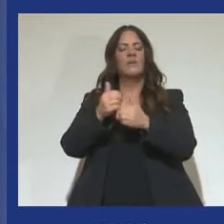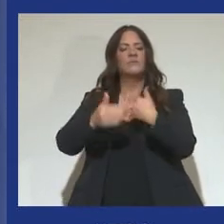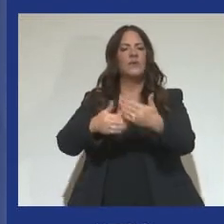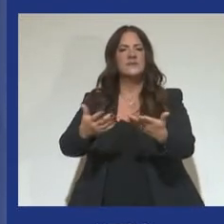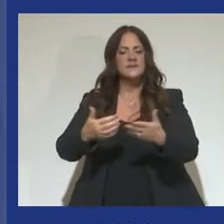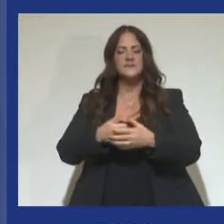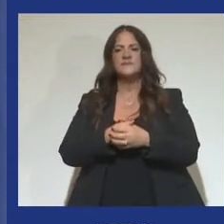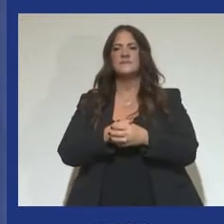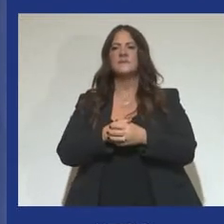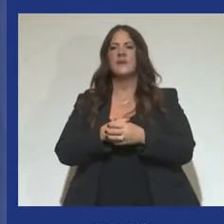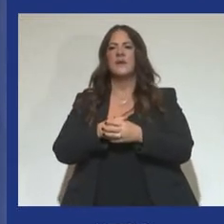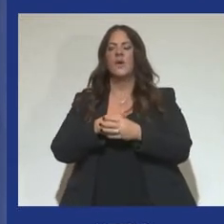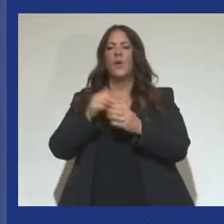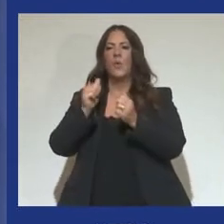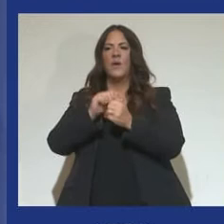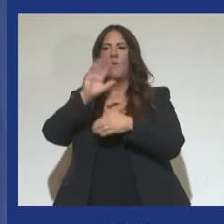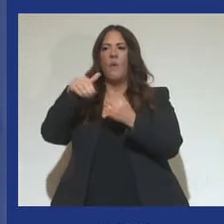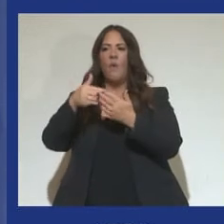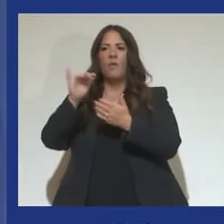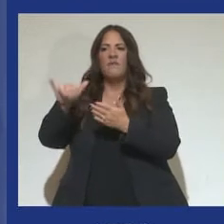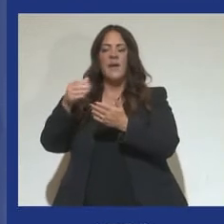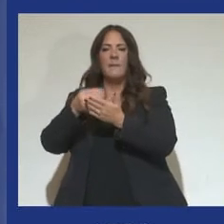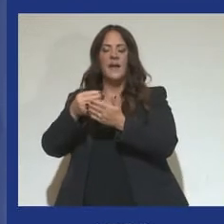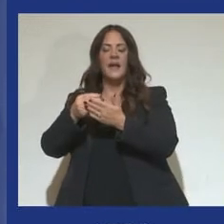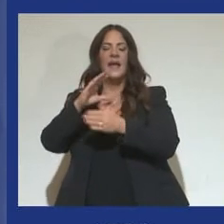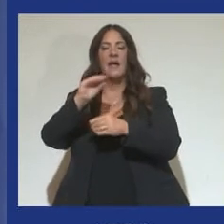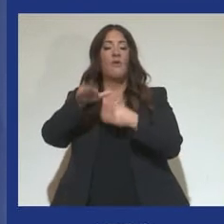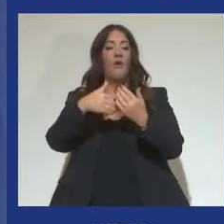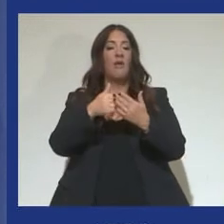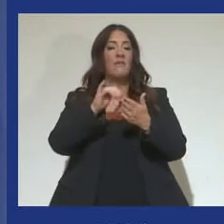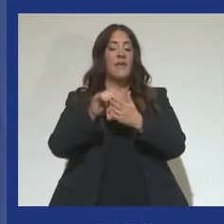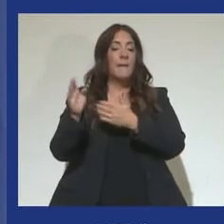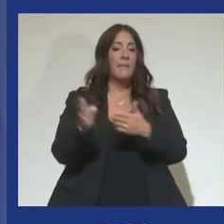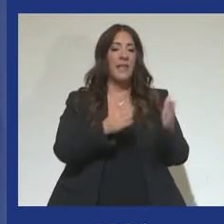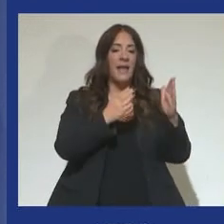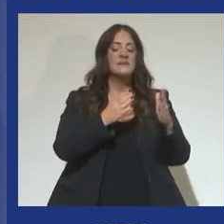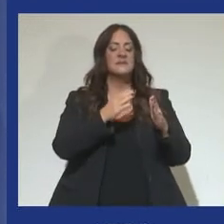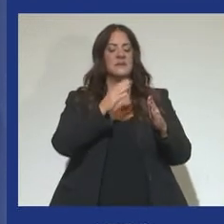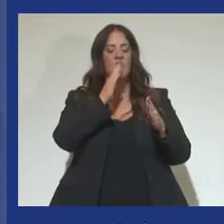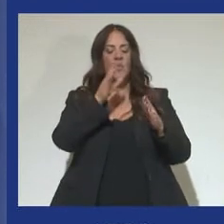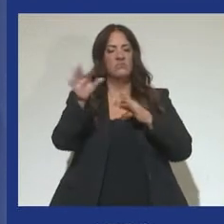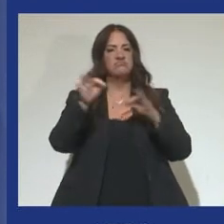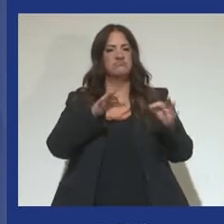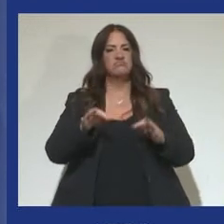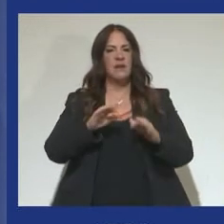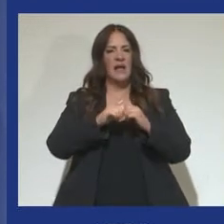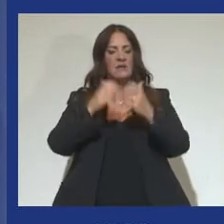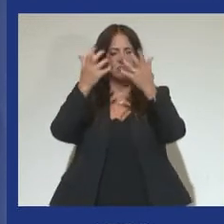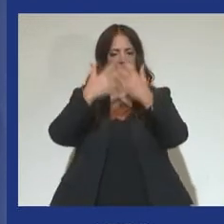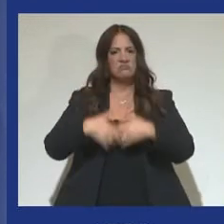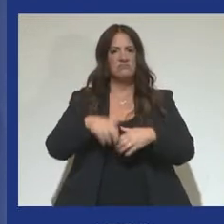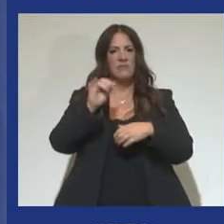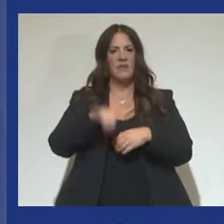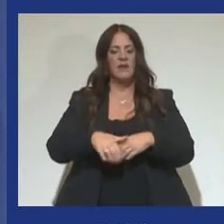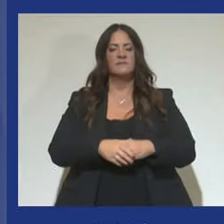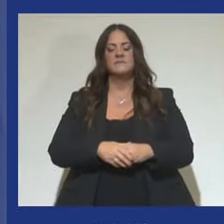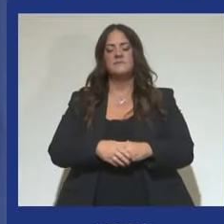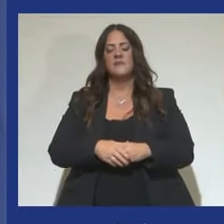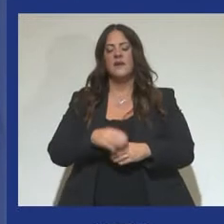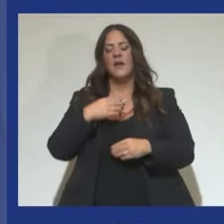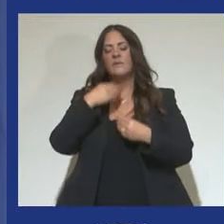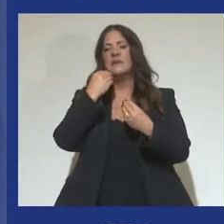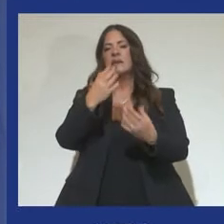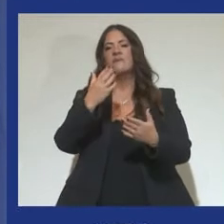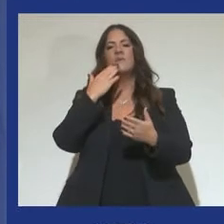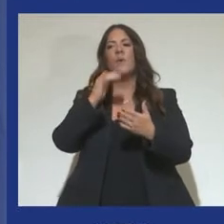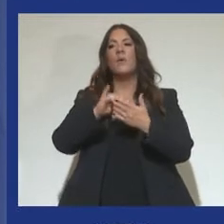números basados en crear apoyo pero lo que les quiero dar es una prevista de qué es lo que estamos